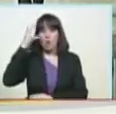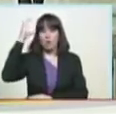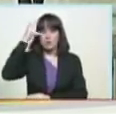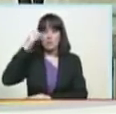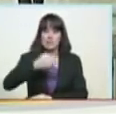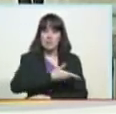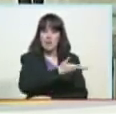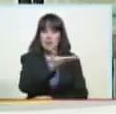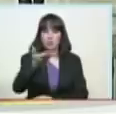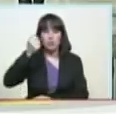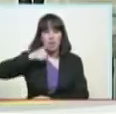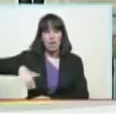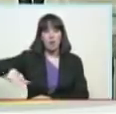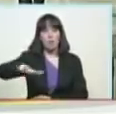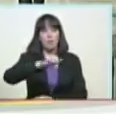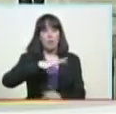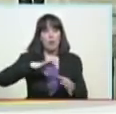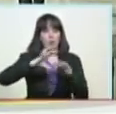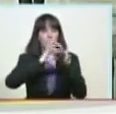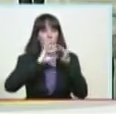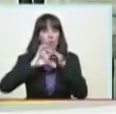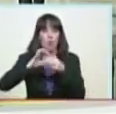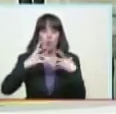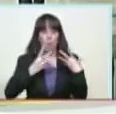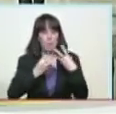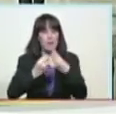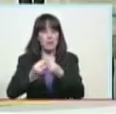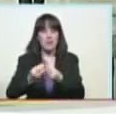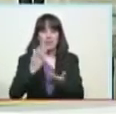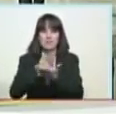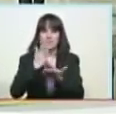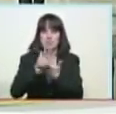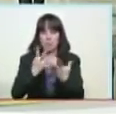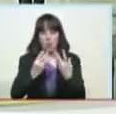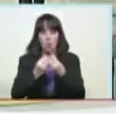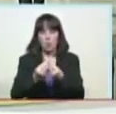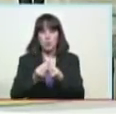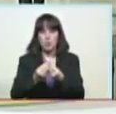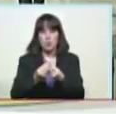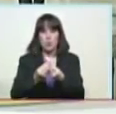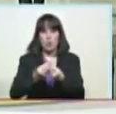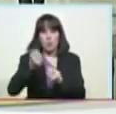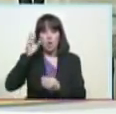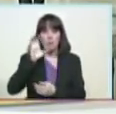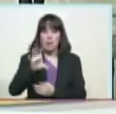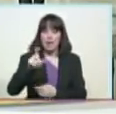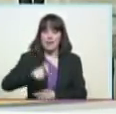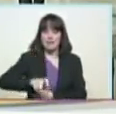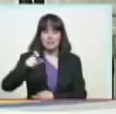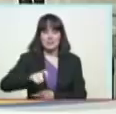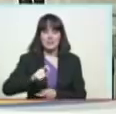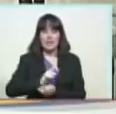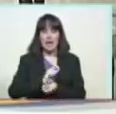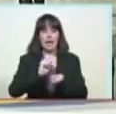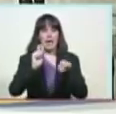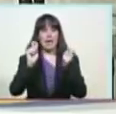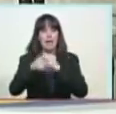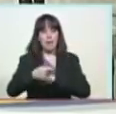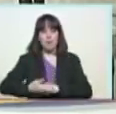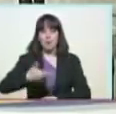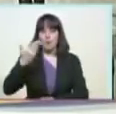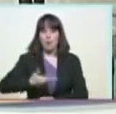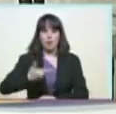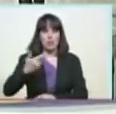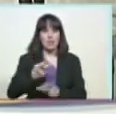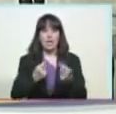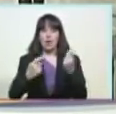la conciencia y la compañía de todo un país exclama grandes cambios económicos en función